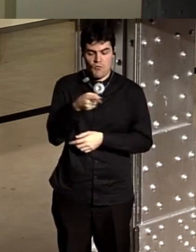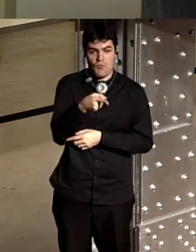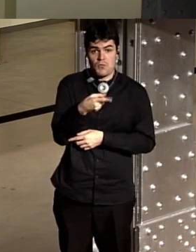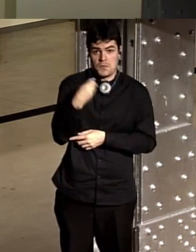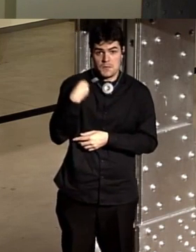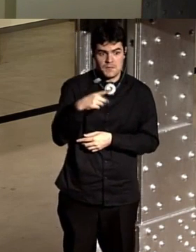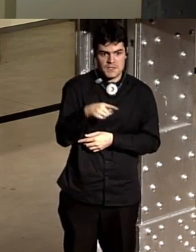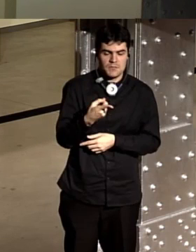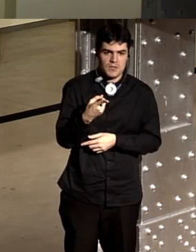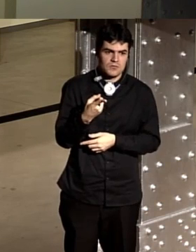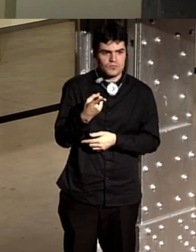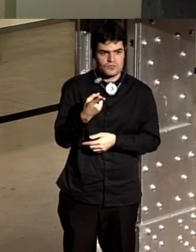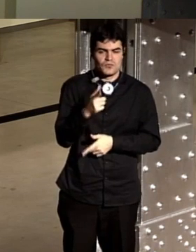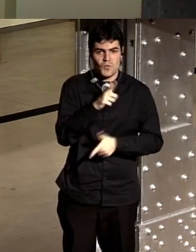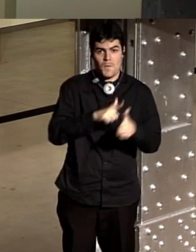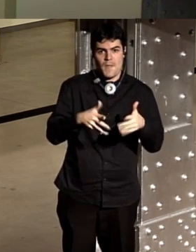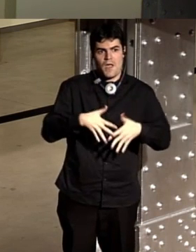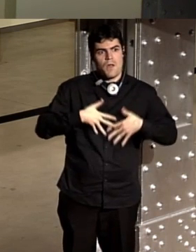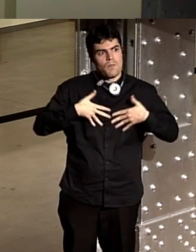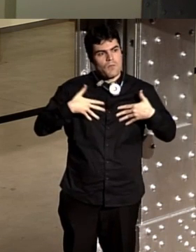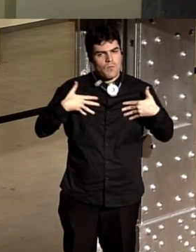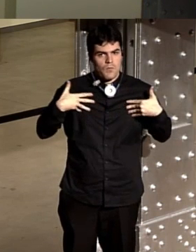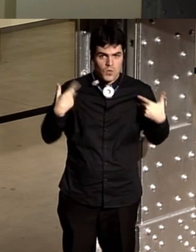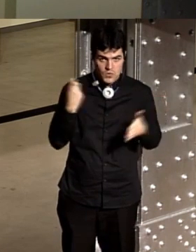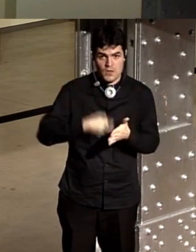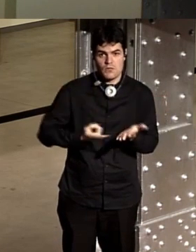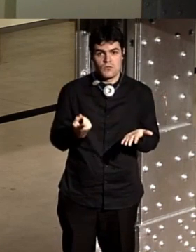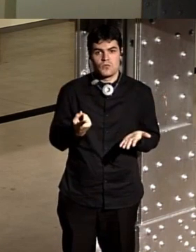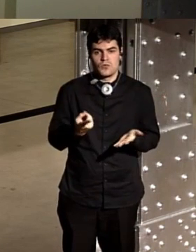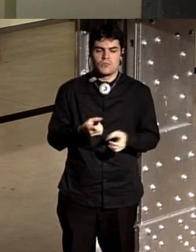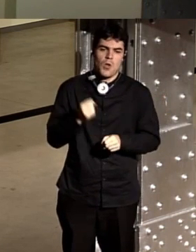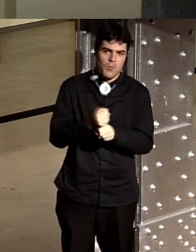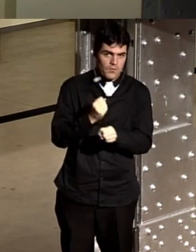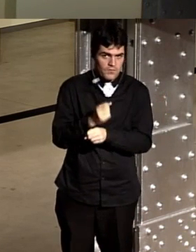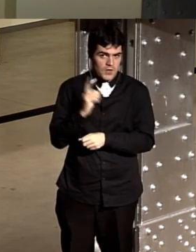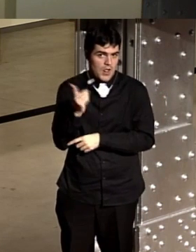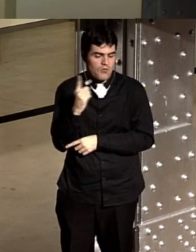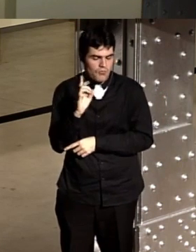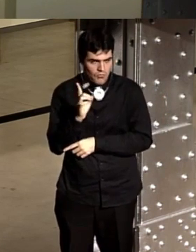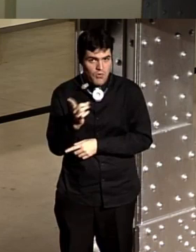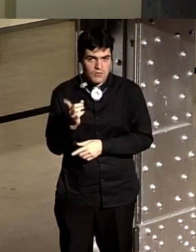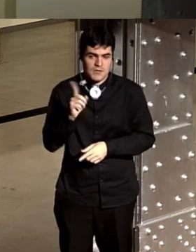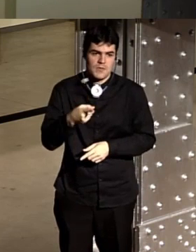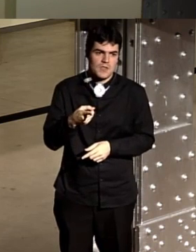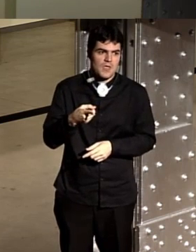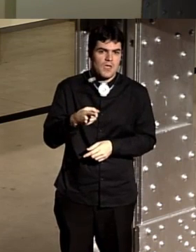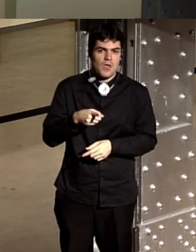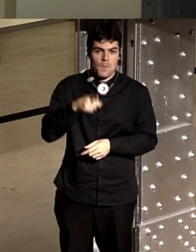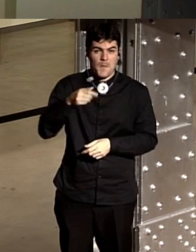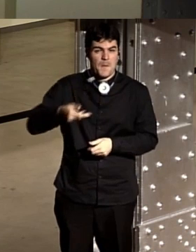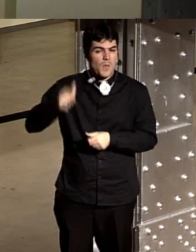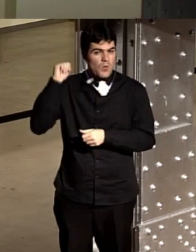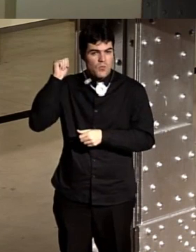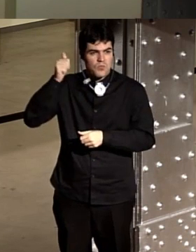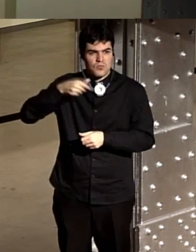que ha sido también un viaje emocional más allá de profesional, recordando todo el pasado, ¿no? Y describes muy bien la